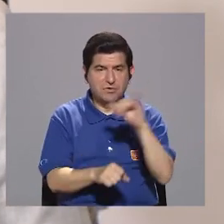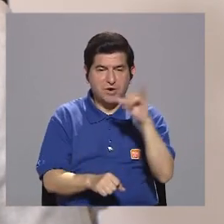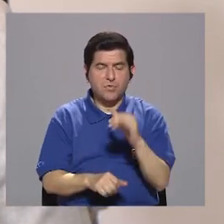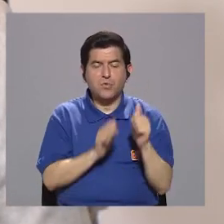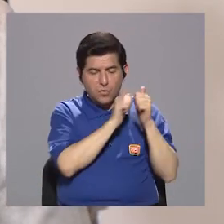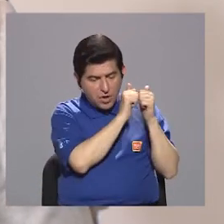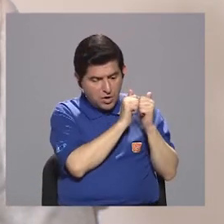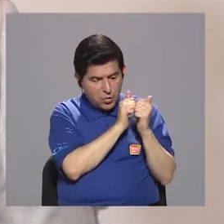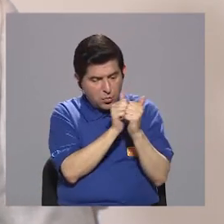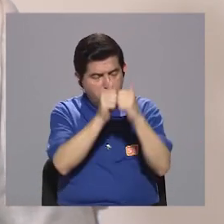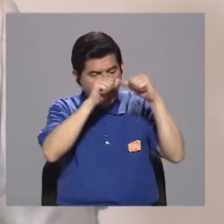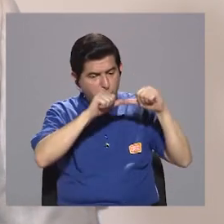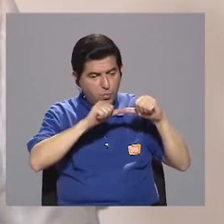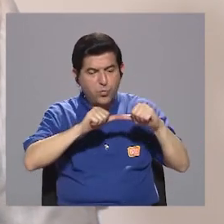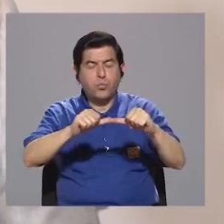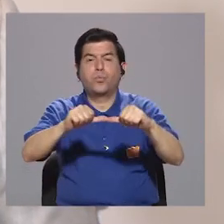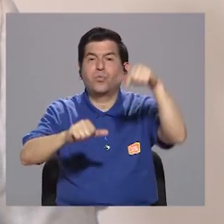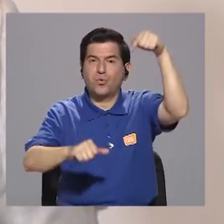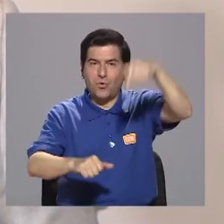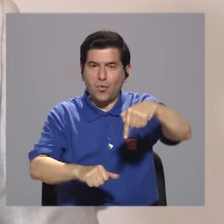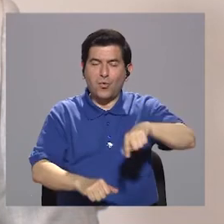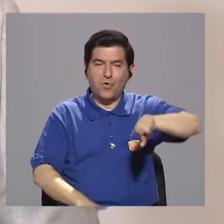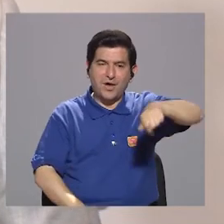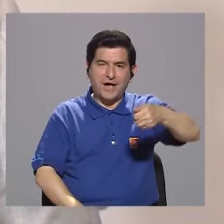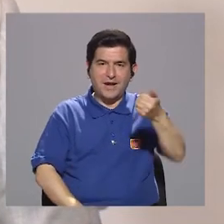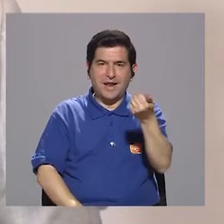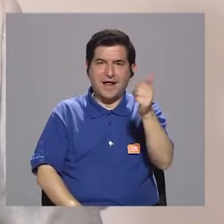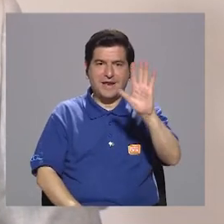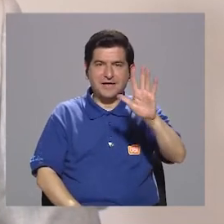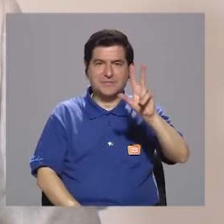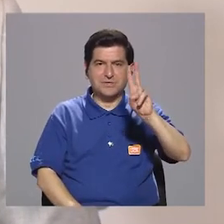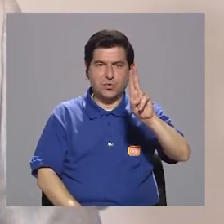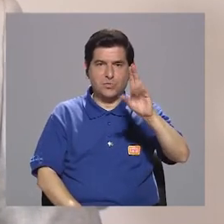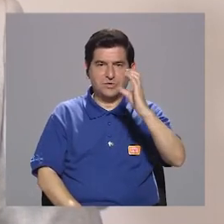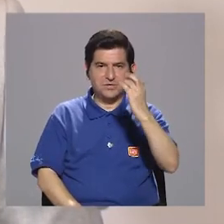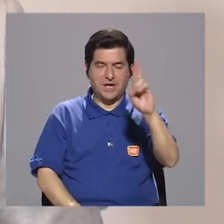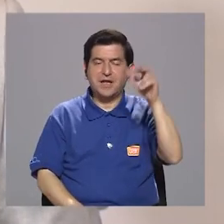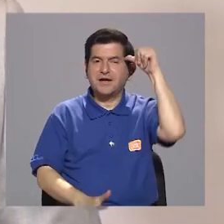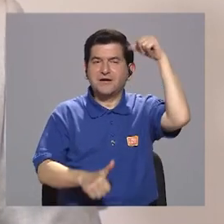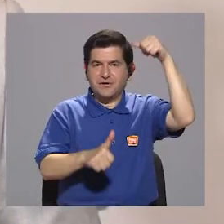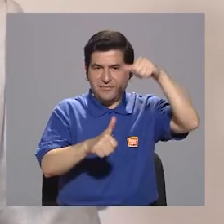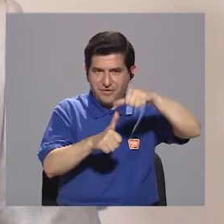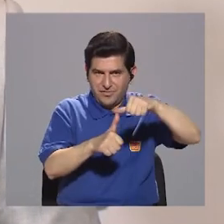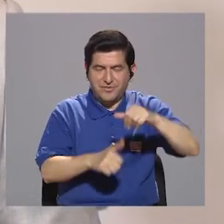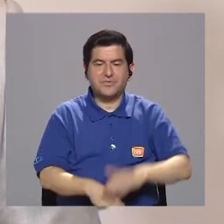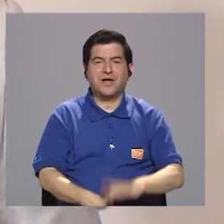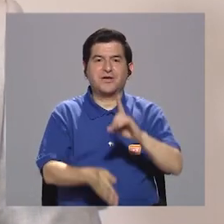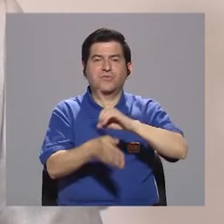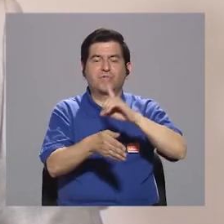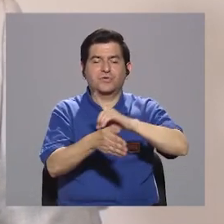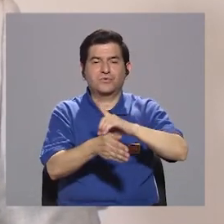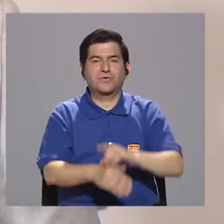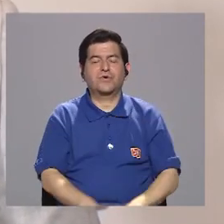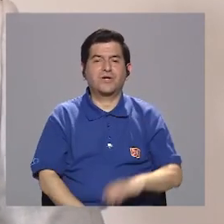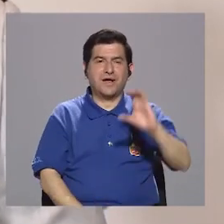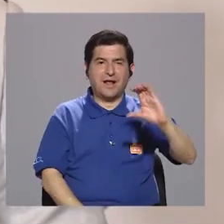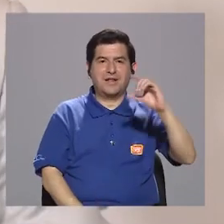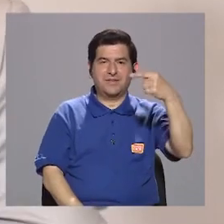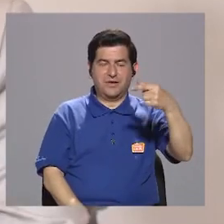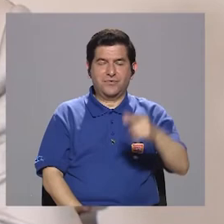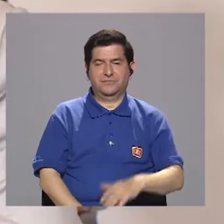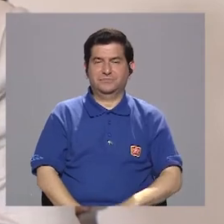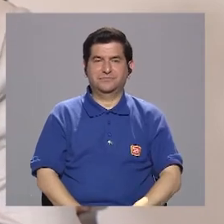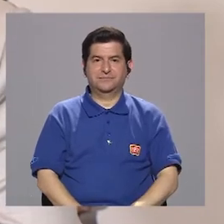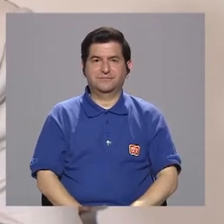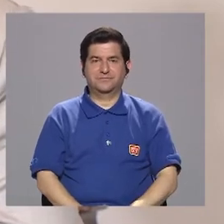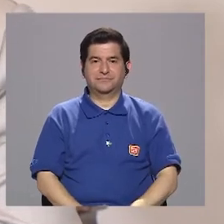también un acompañamiento sistemático, y hoy en el Canal 15 Universidad de Costa Rica recordamos al doctor,